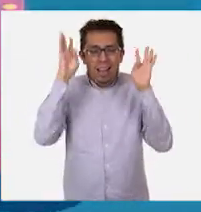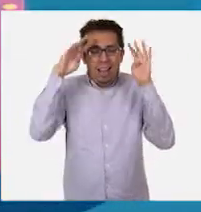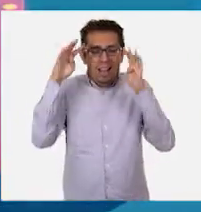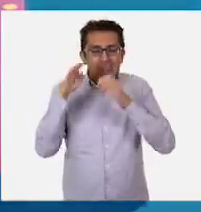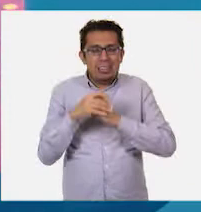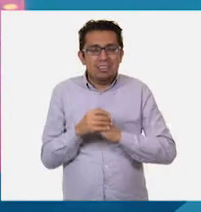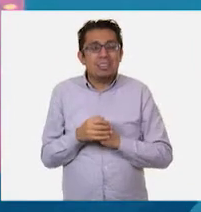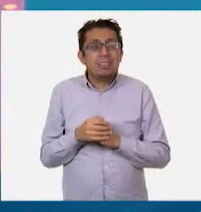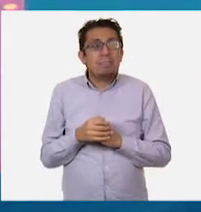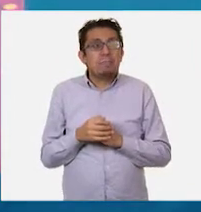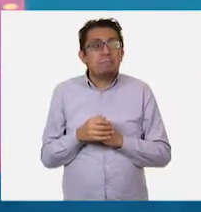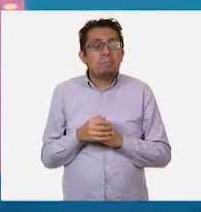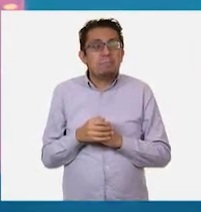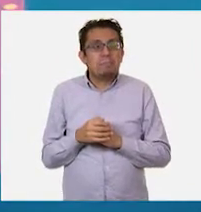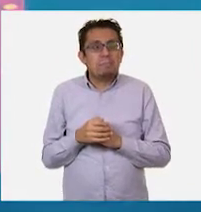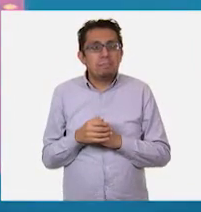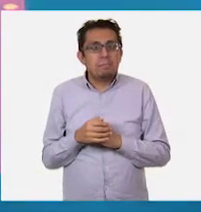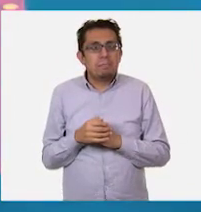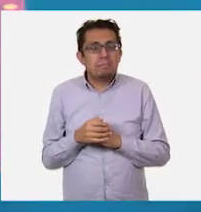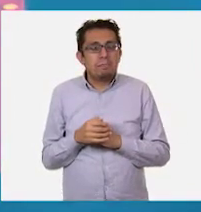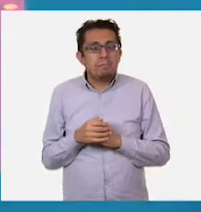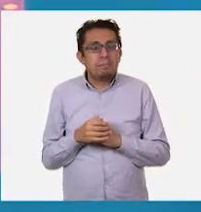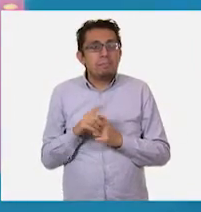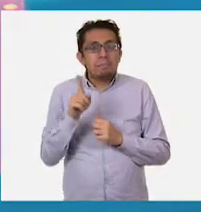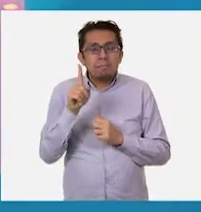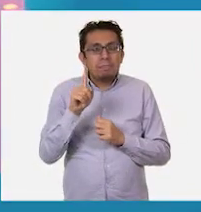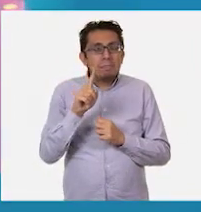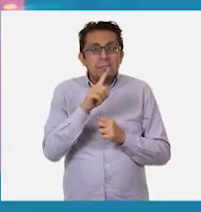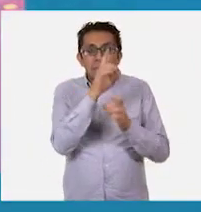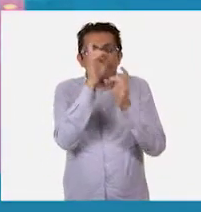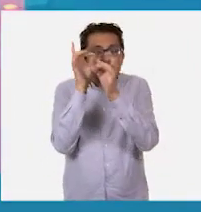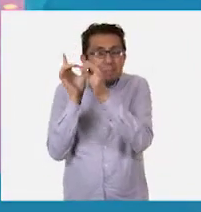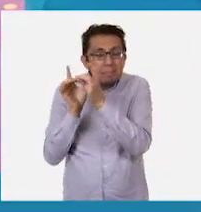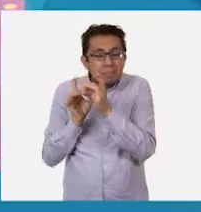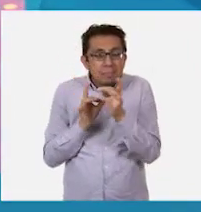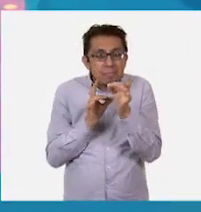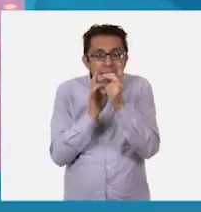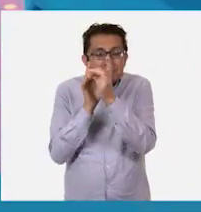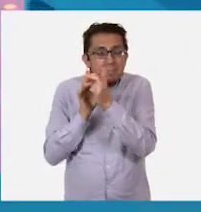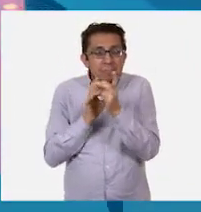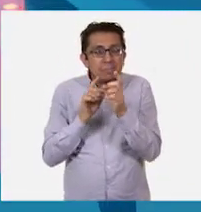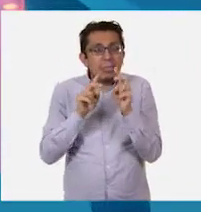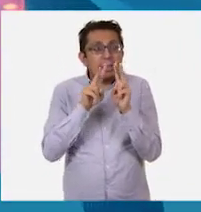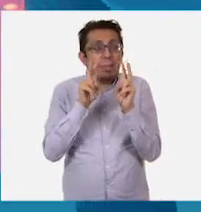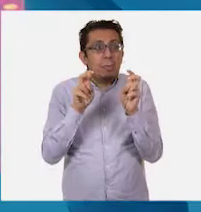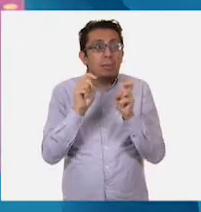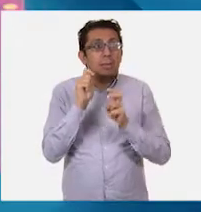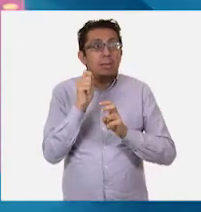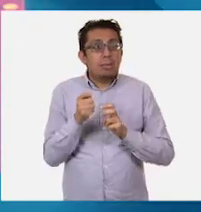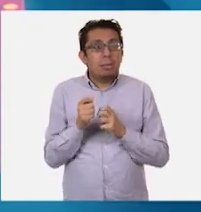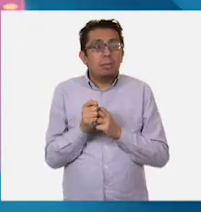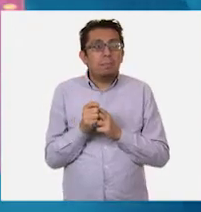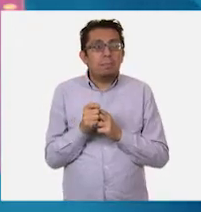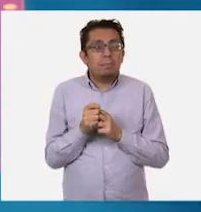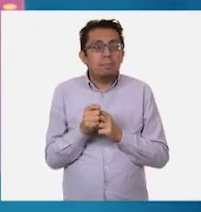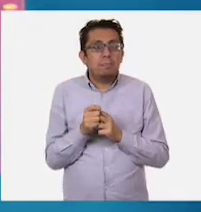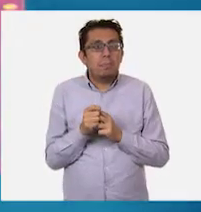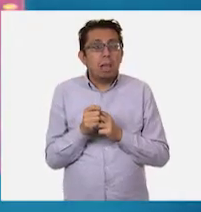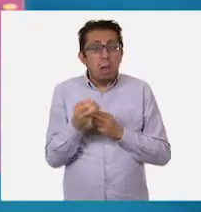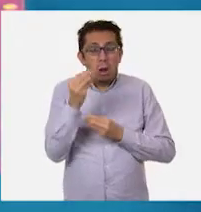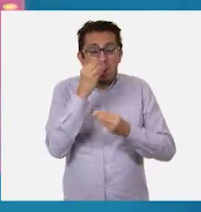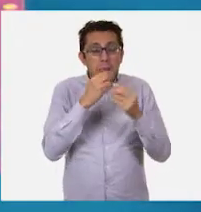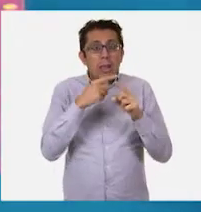Y la ruleta gira, se detuvo. Y cayó. En el tema descomposición de los